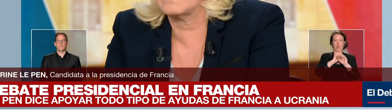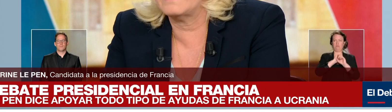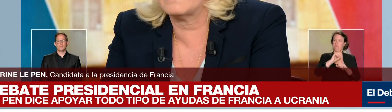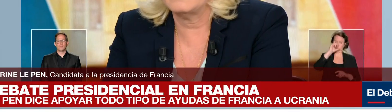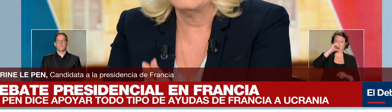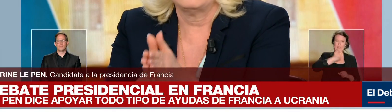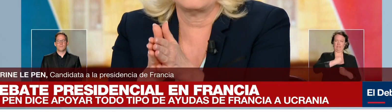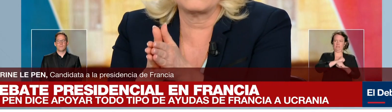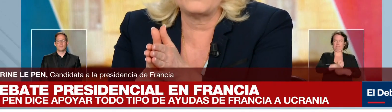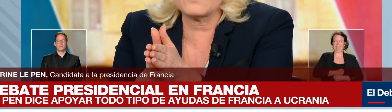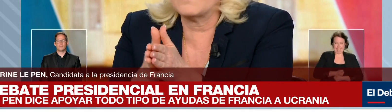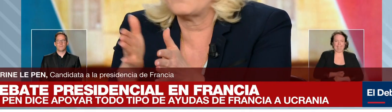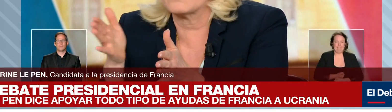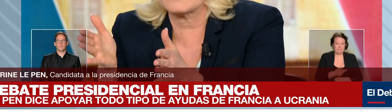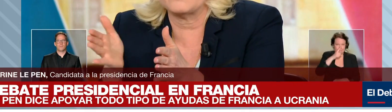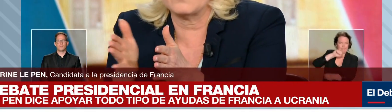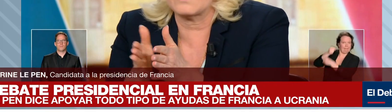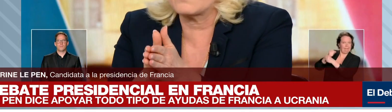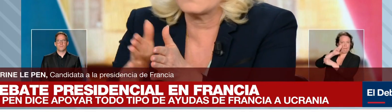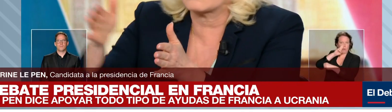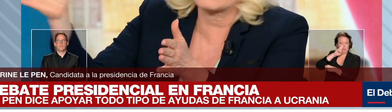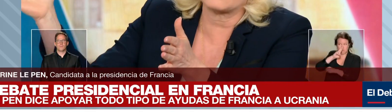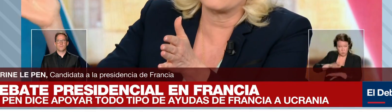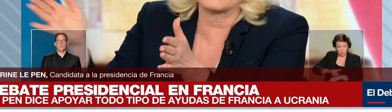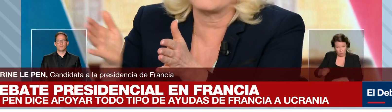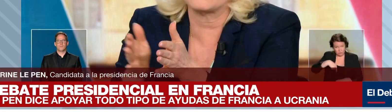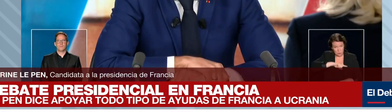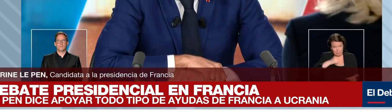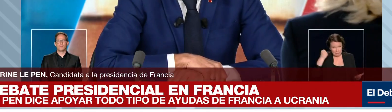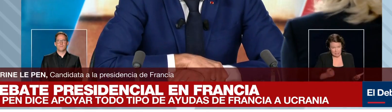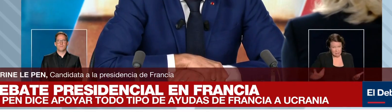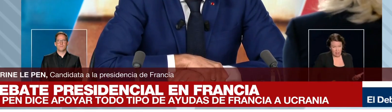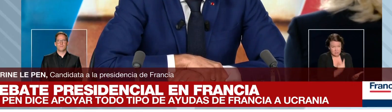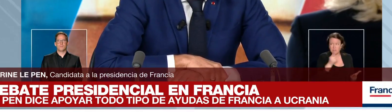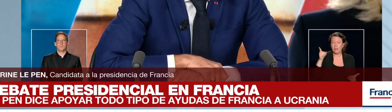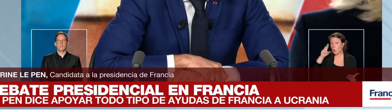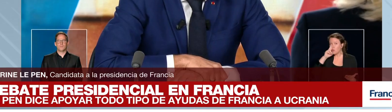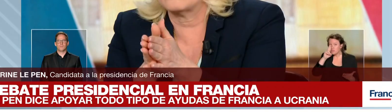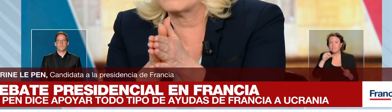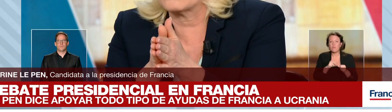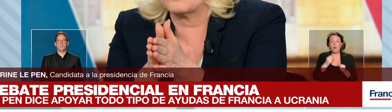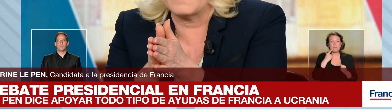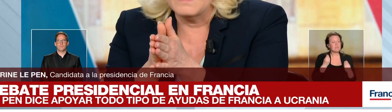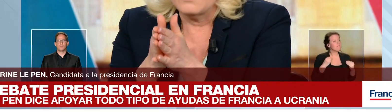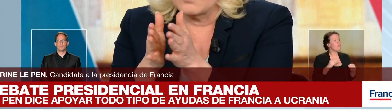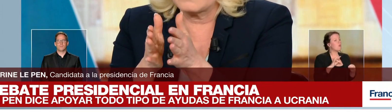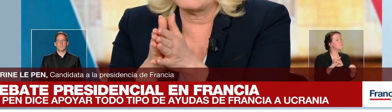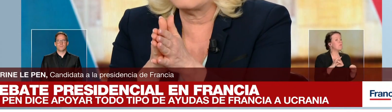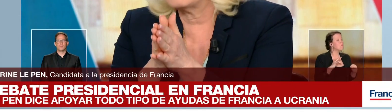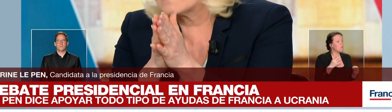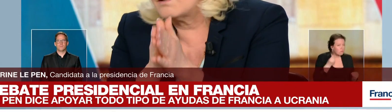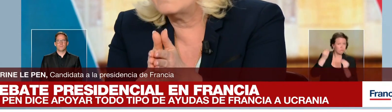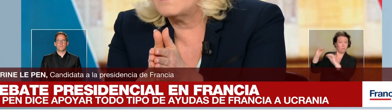harakiri esperando, en realidad, causarle mal financiero a Rusia, que seguramente irá a vender su gas y su petróleo a